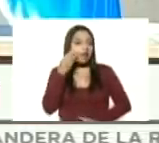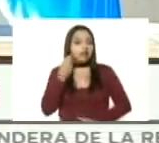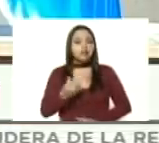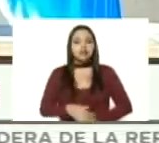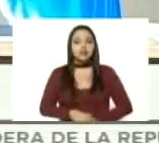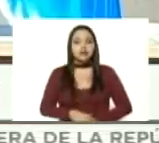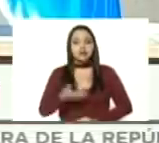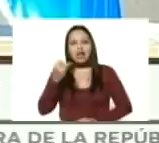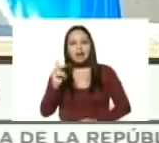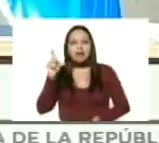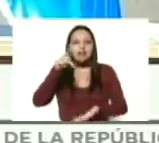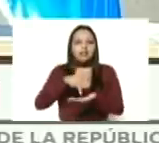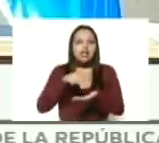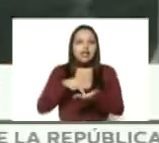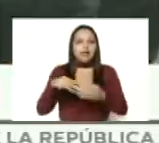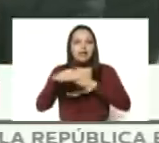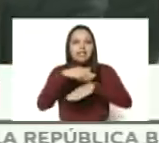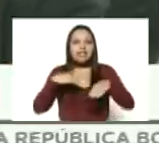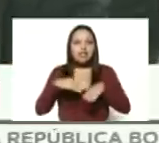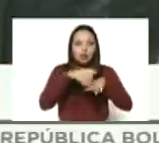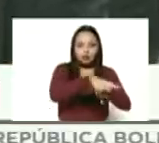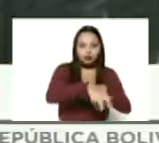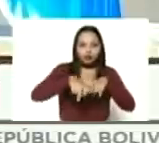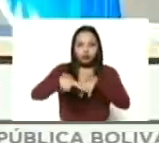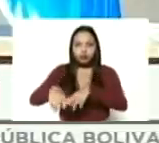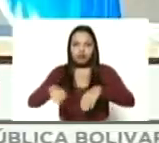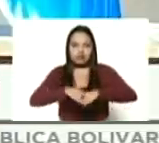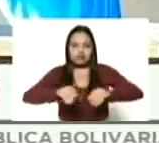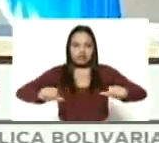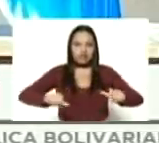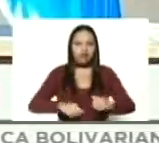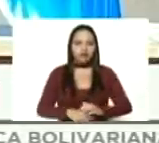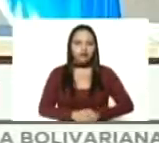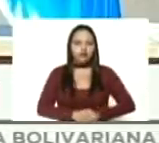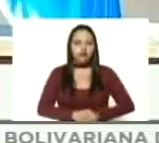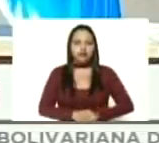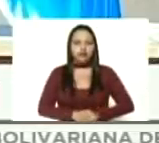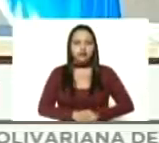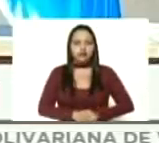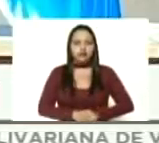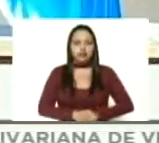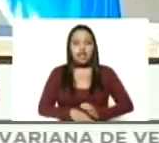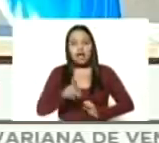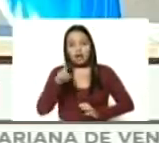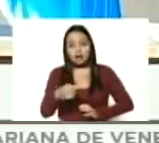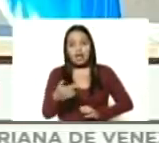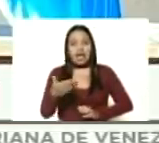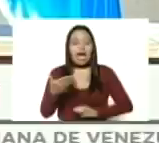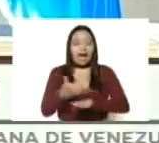Está presente el ministro de Agricultura y Tierras, coronel de la aviación,